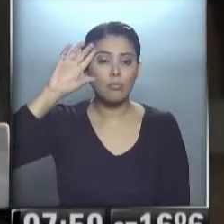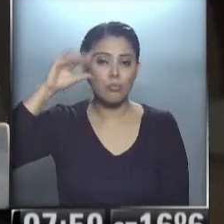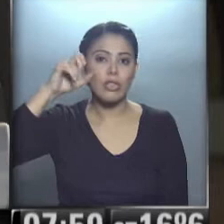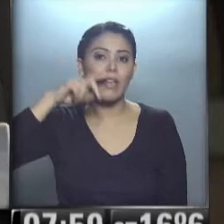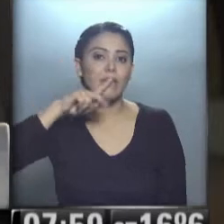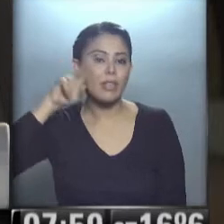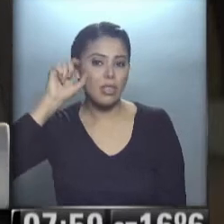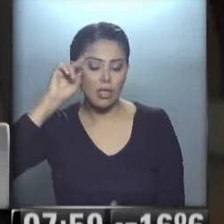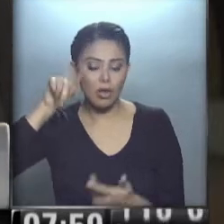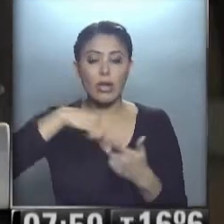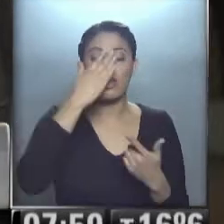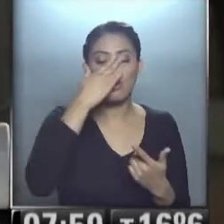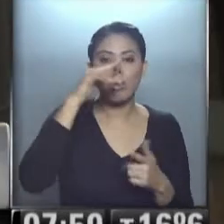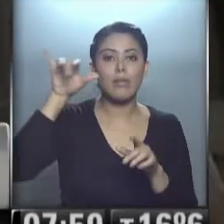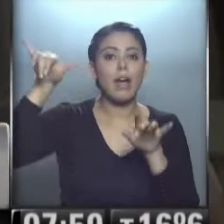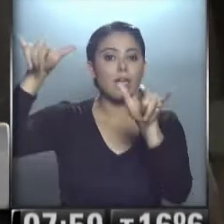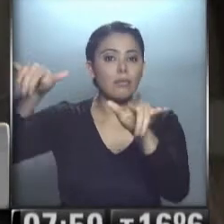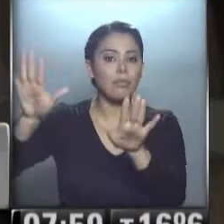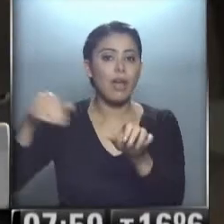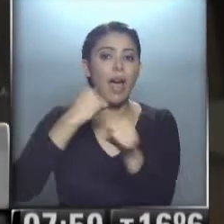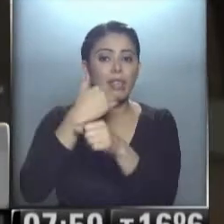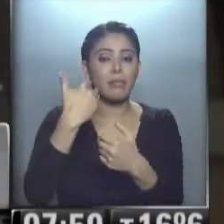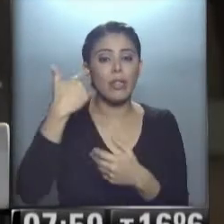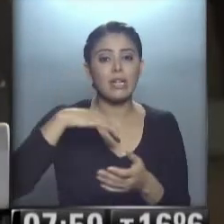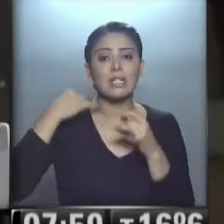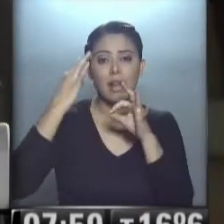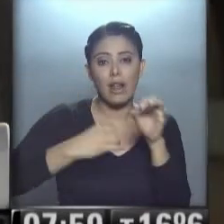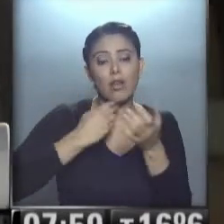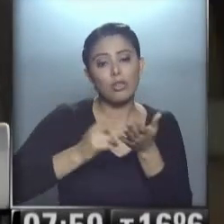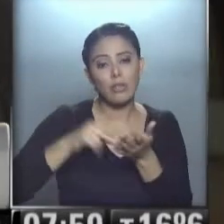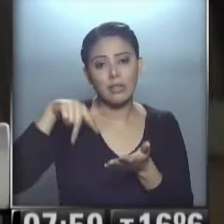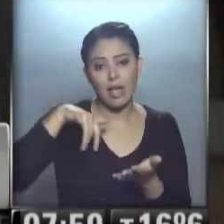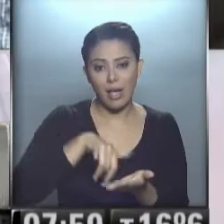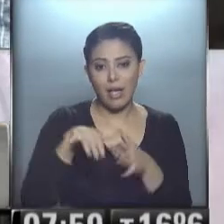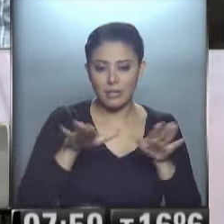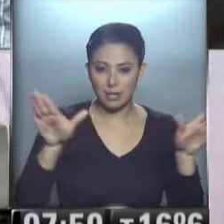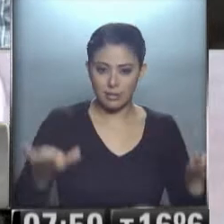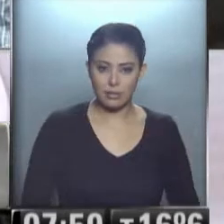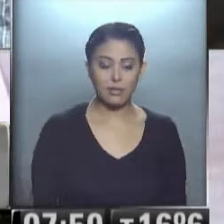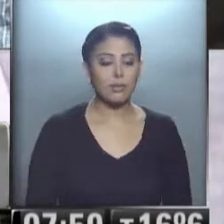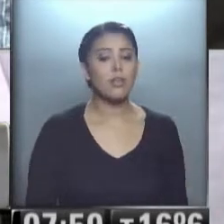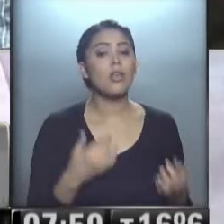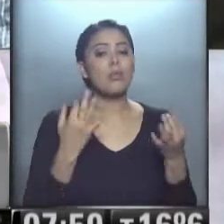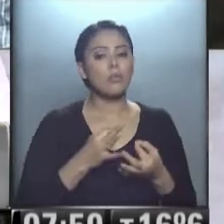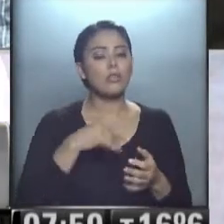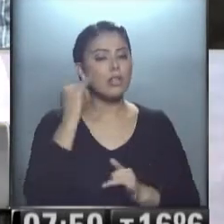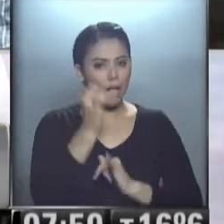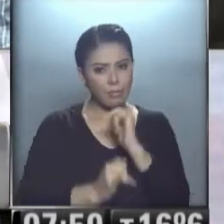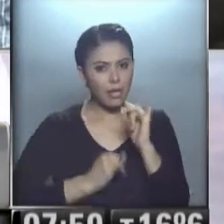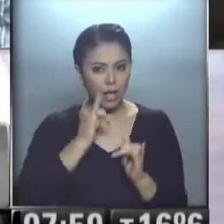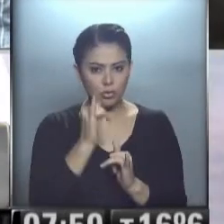para eventualmente volver a ese 66 y completar su vuelo a nivel más allá de estas explicaciones